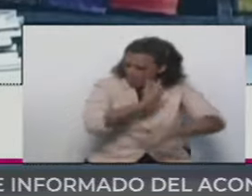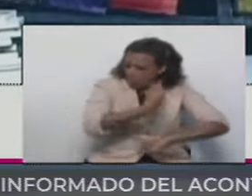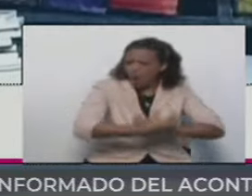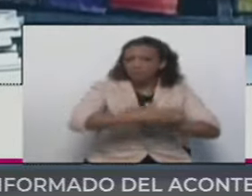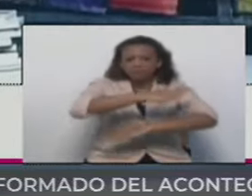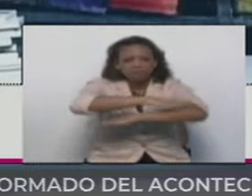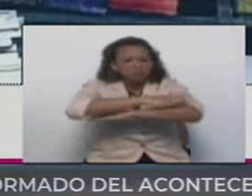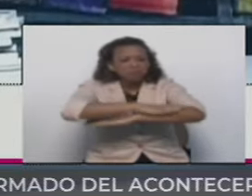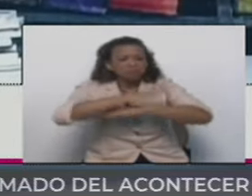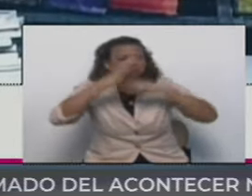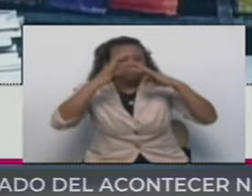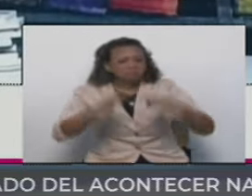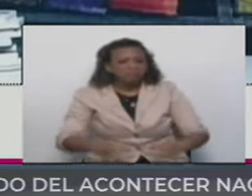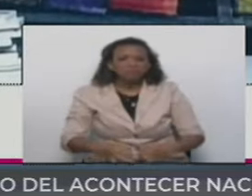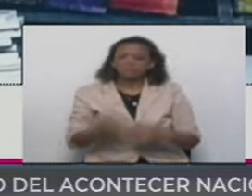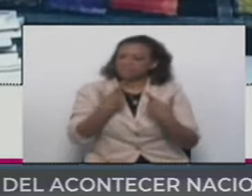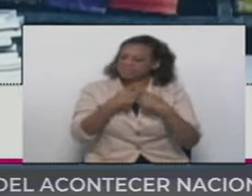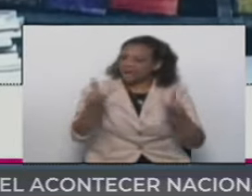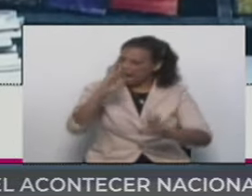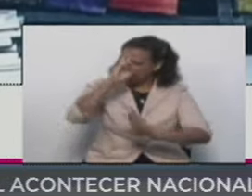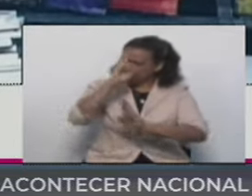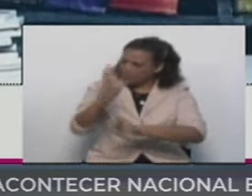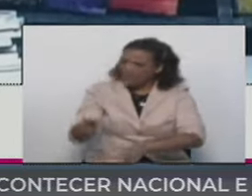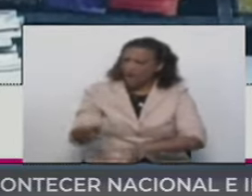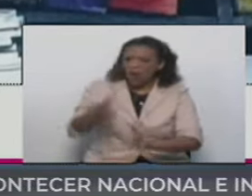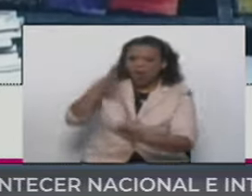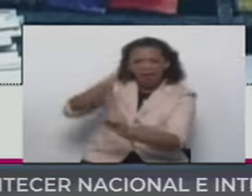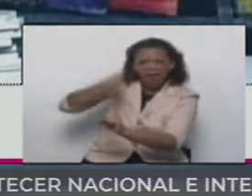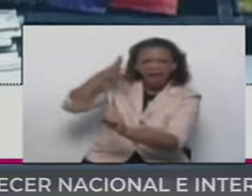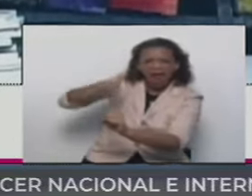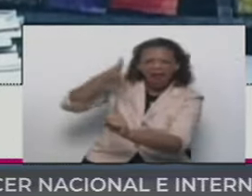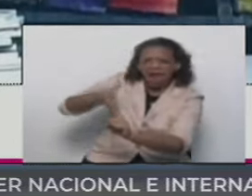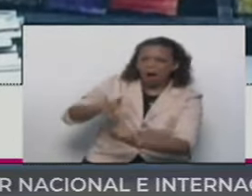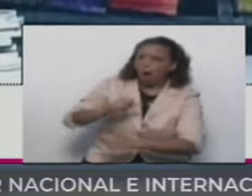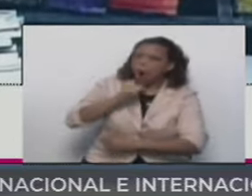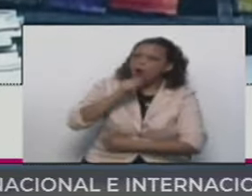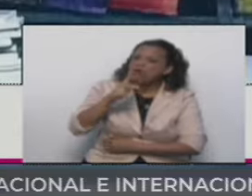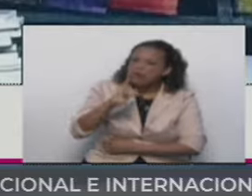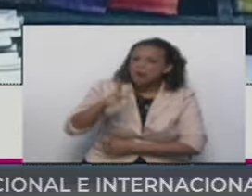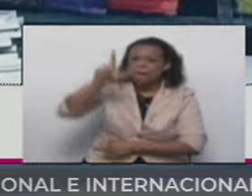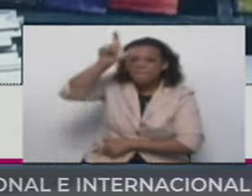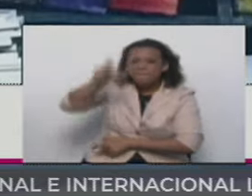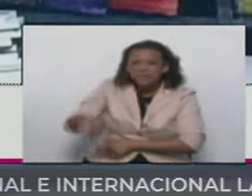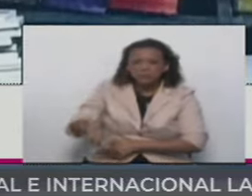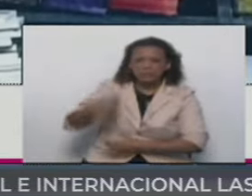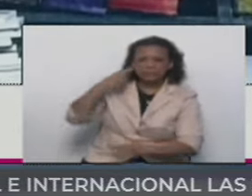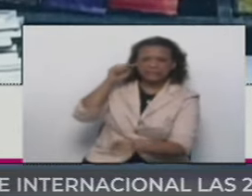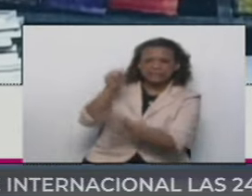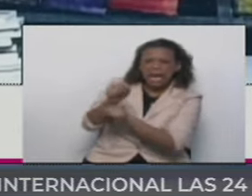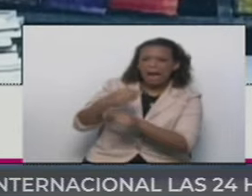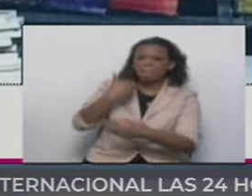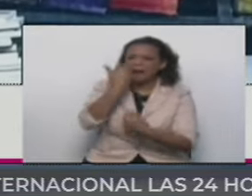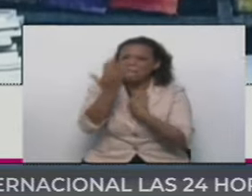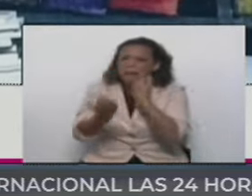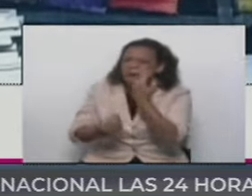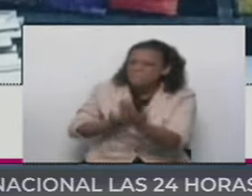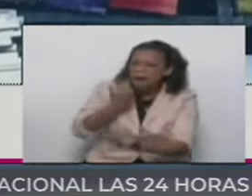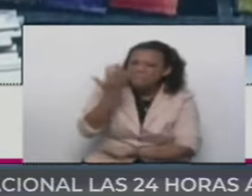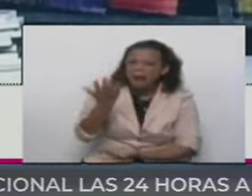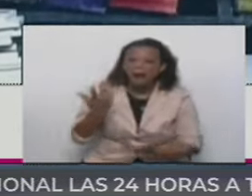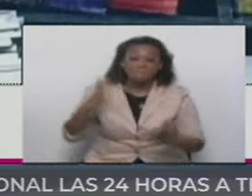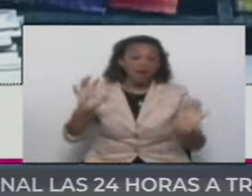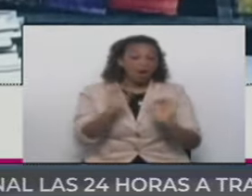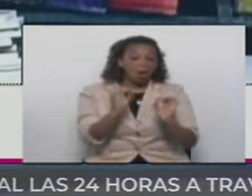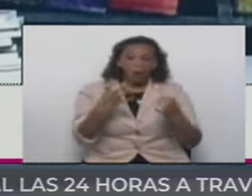de acción, una persecución criminal de los fascistas. Pero no han